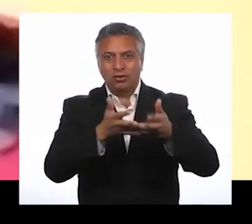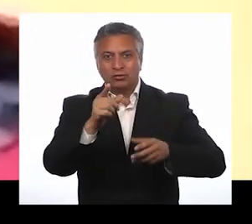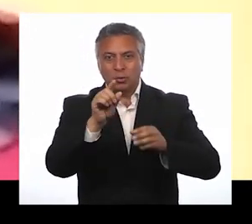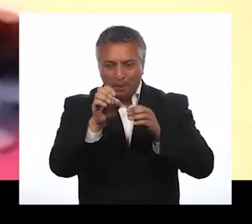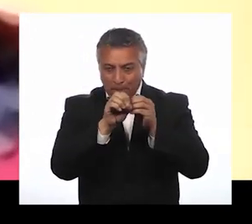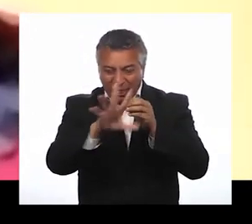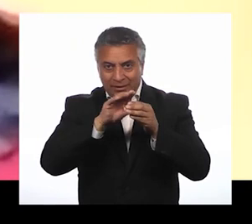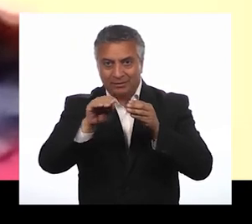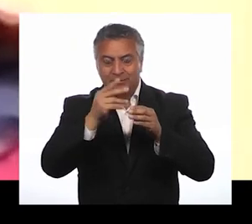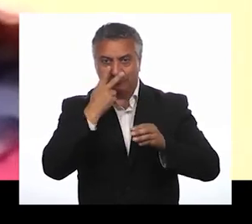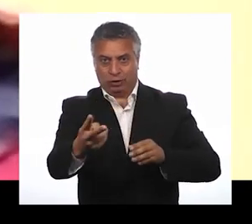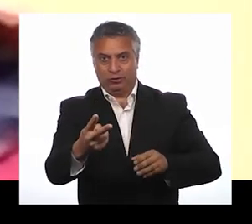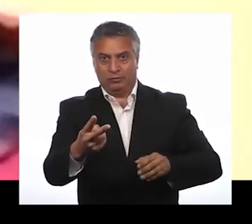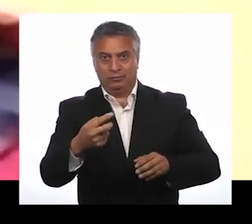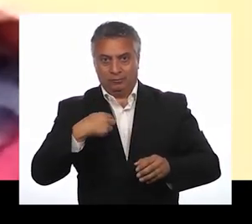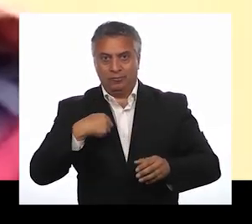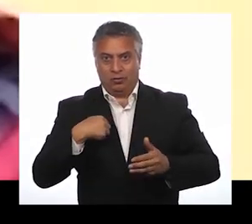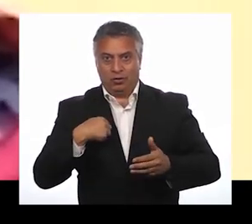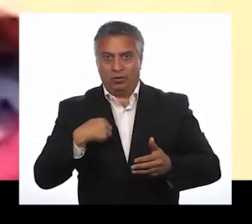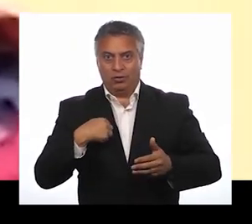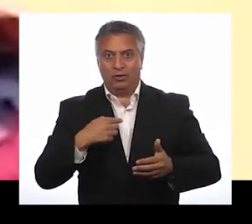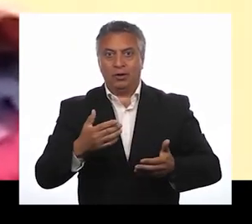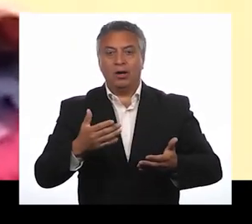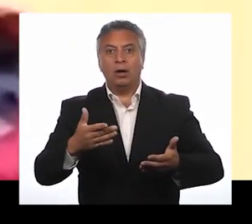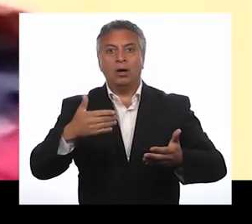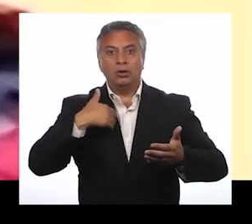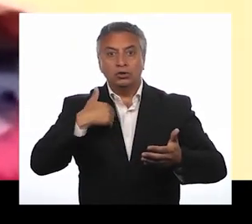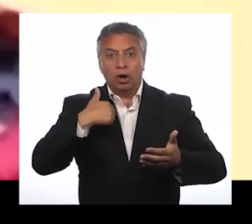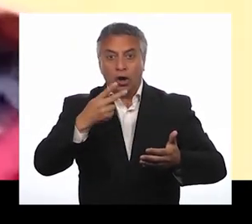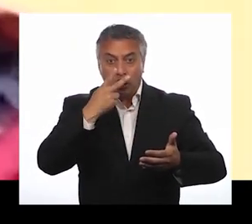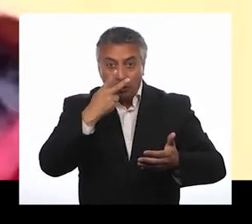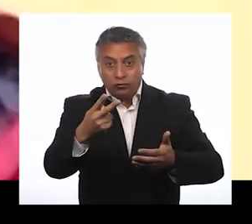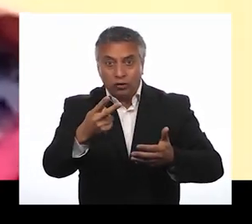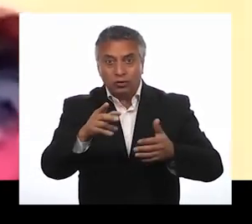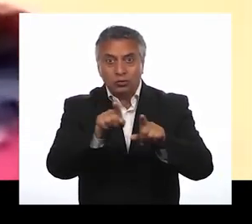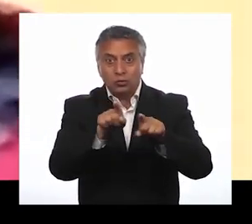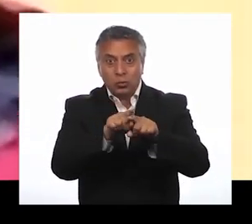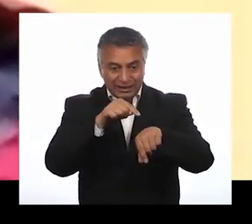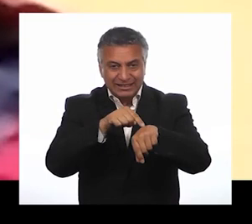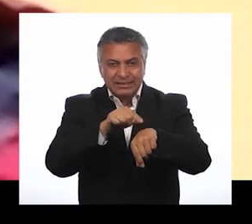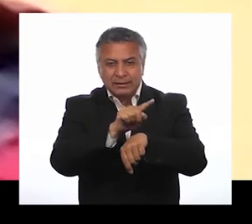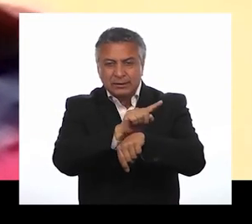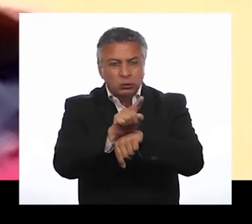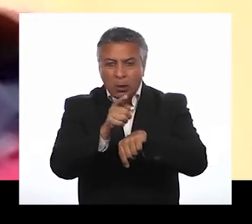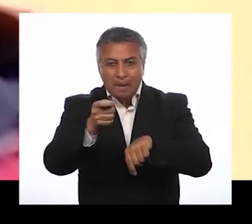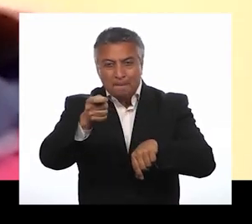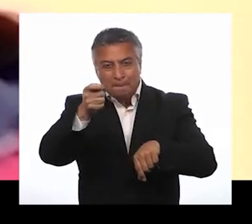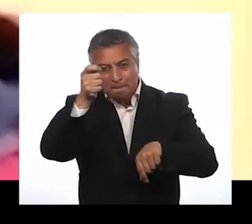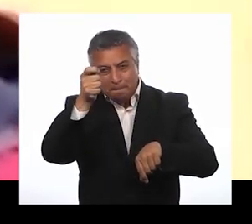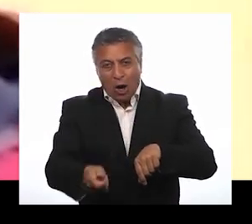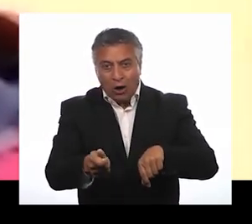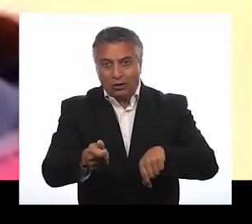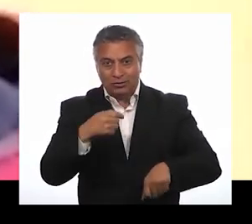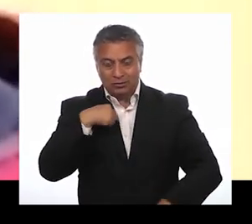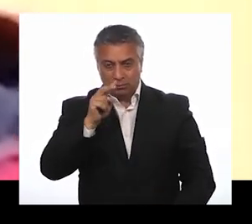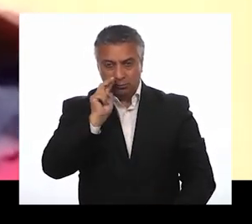una pequeña chispa. Entonces yo como que lo vi de cierto segundo, lo vi así